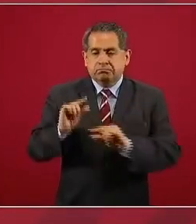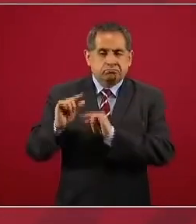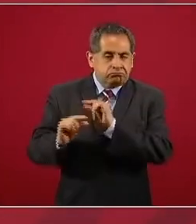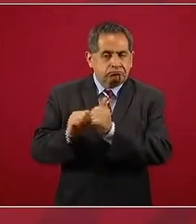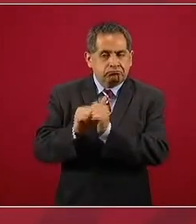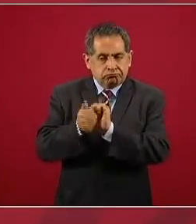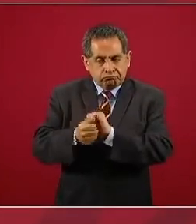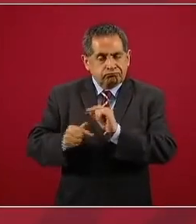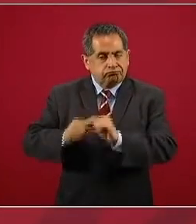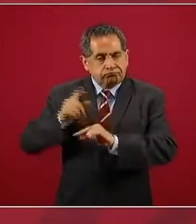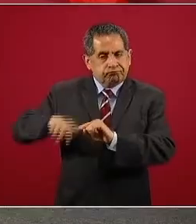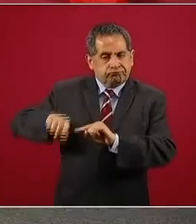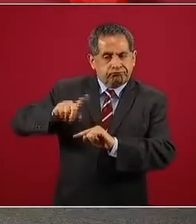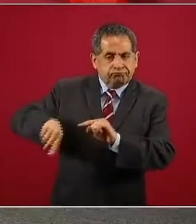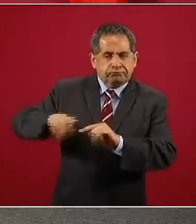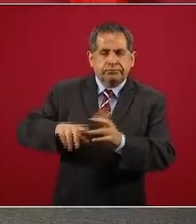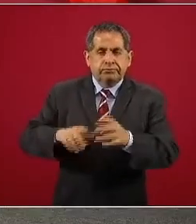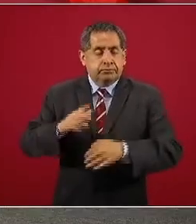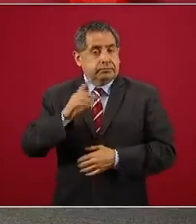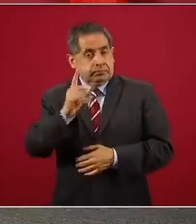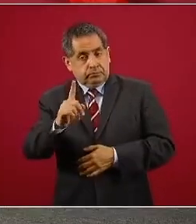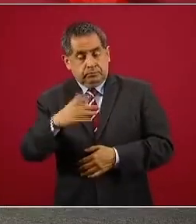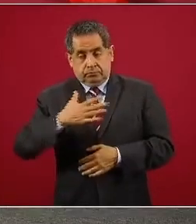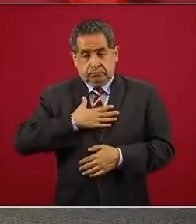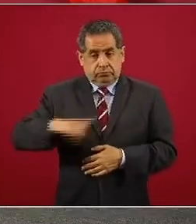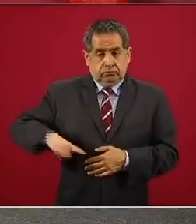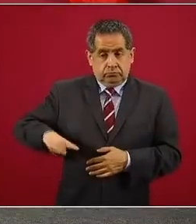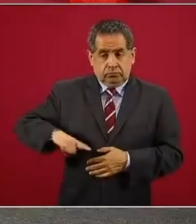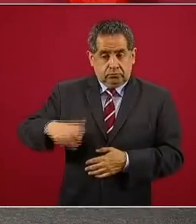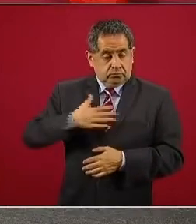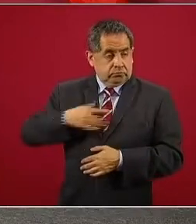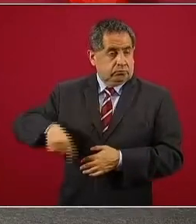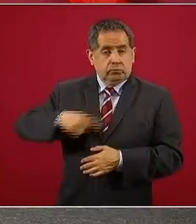decidió es, el gobierno no lo usa,